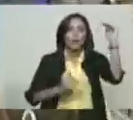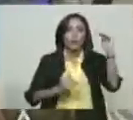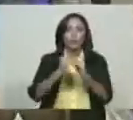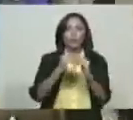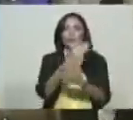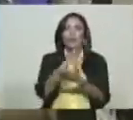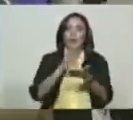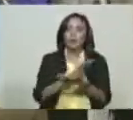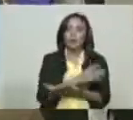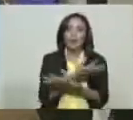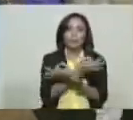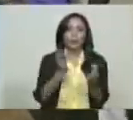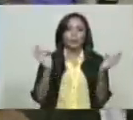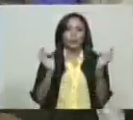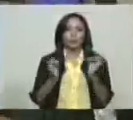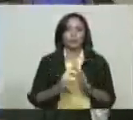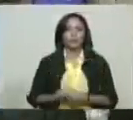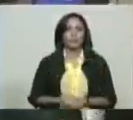grande.